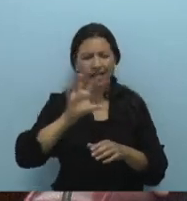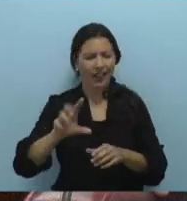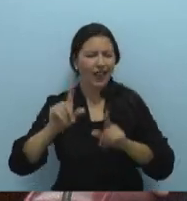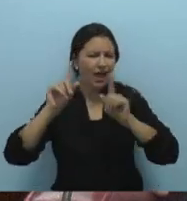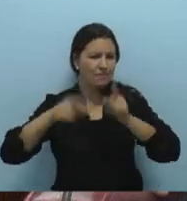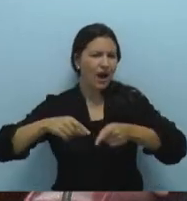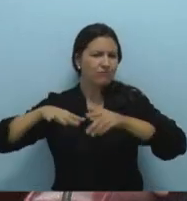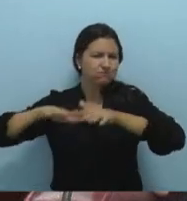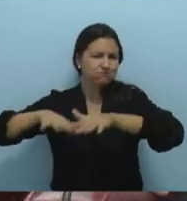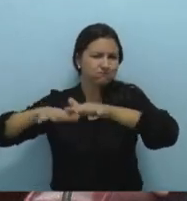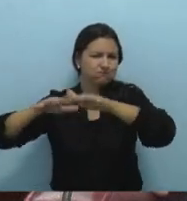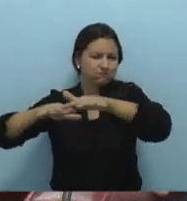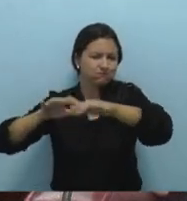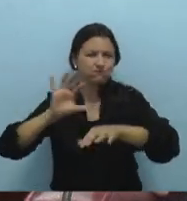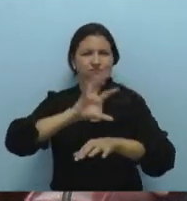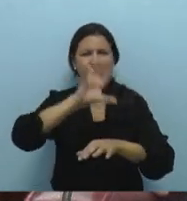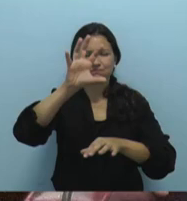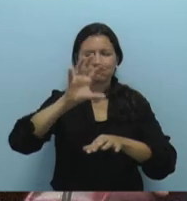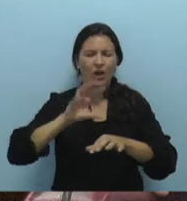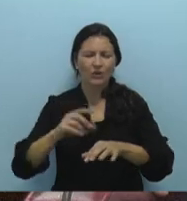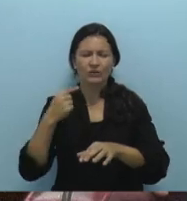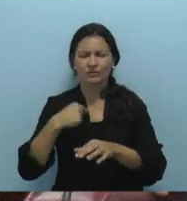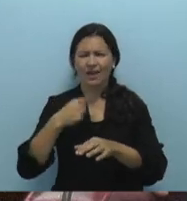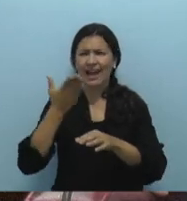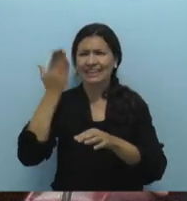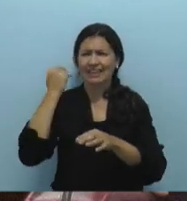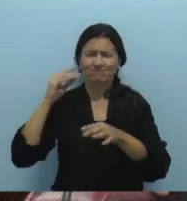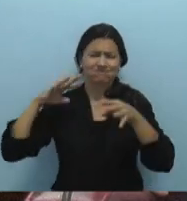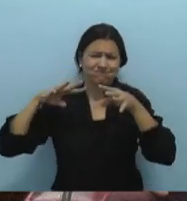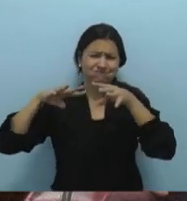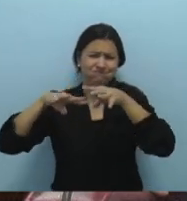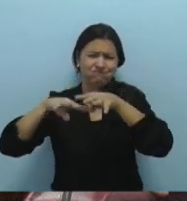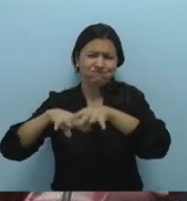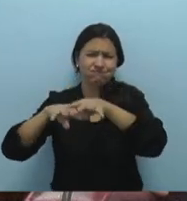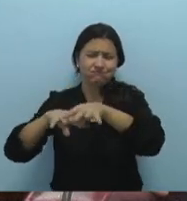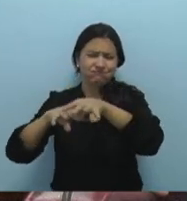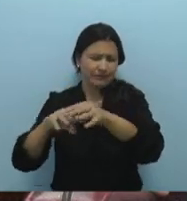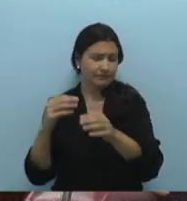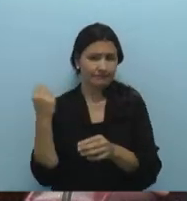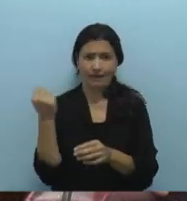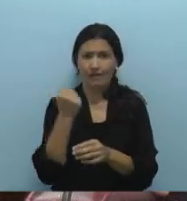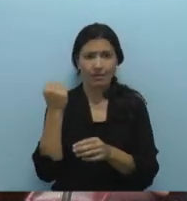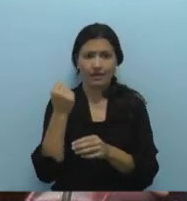Yo participé de muchas marchas en la década del 90. No tengo recuerdo de que haya habido una marcha con la contundencia que tuvo ayer.